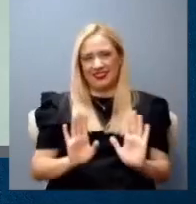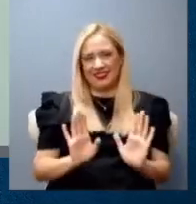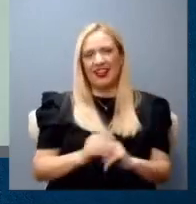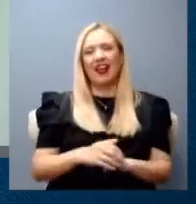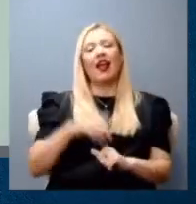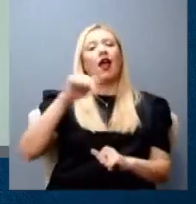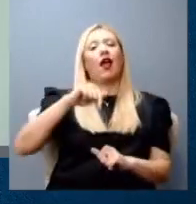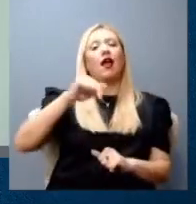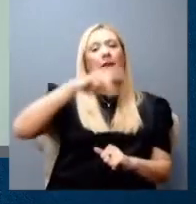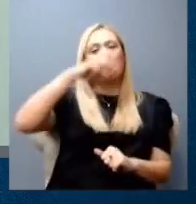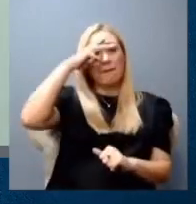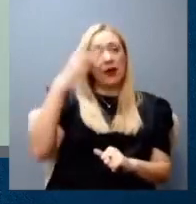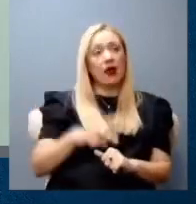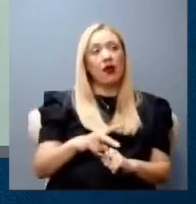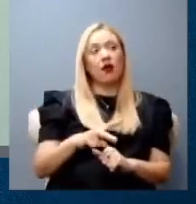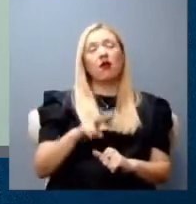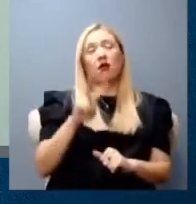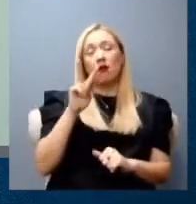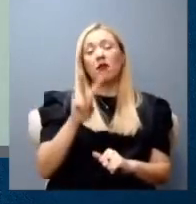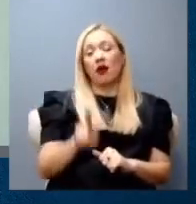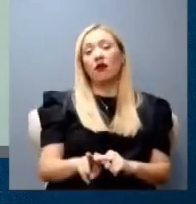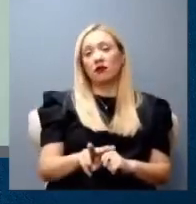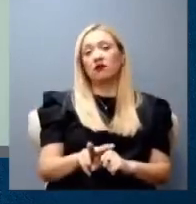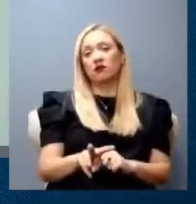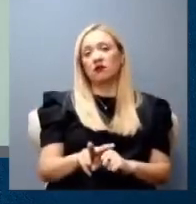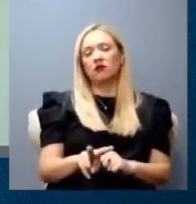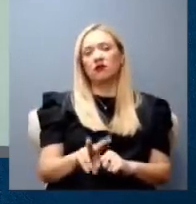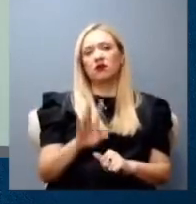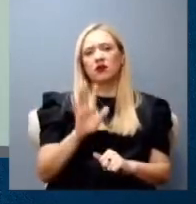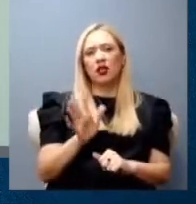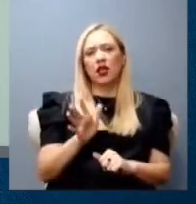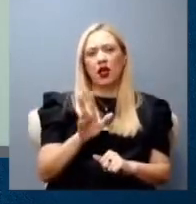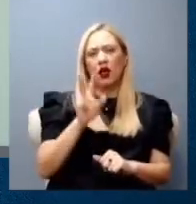México también hemos tenido algún tipo de noción sobre